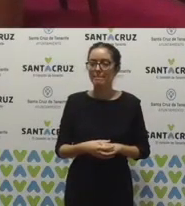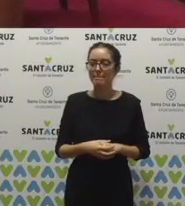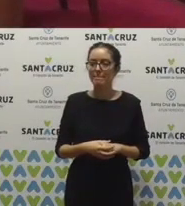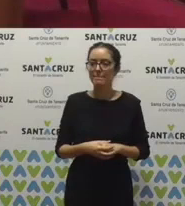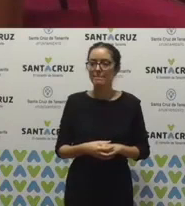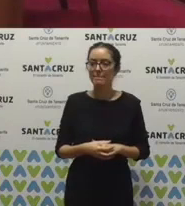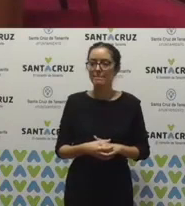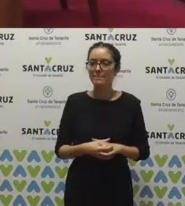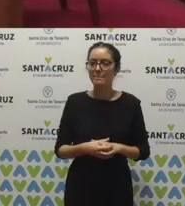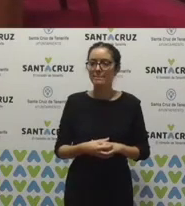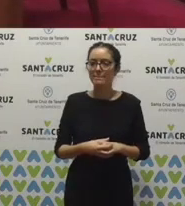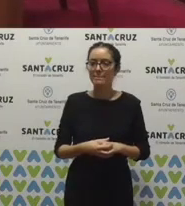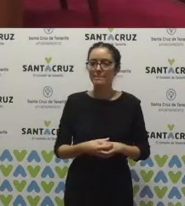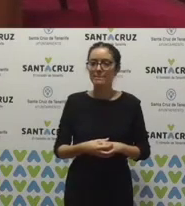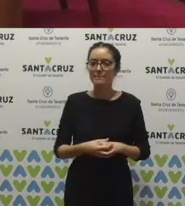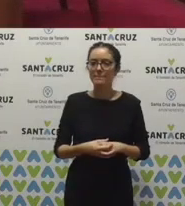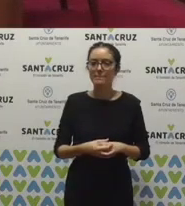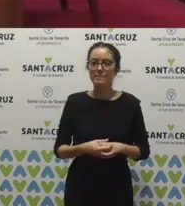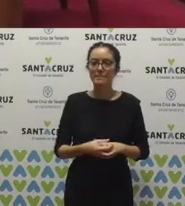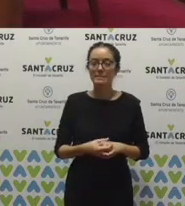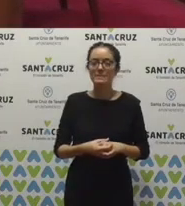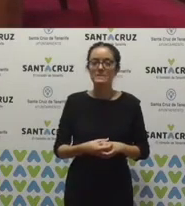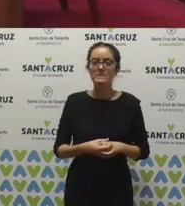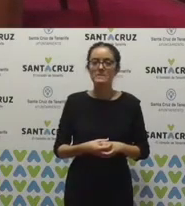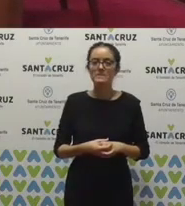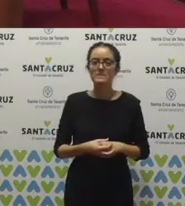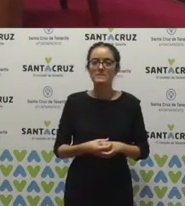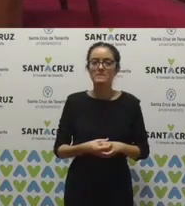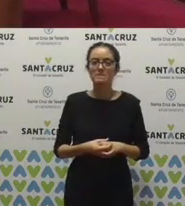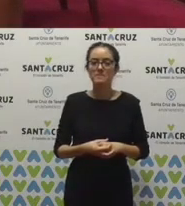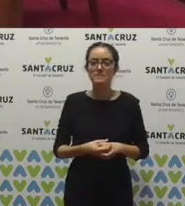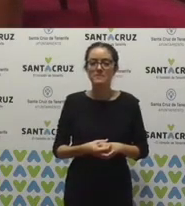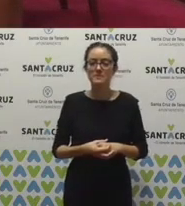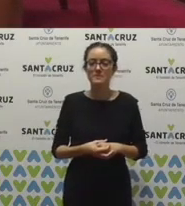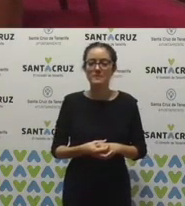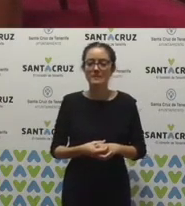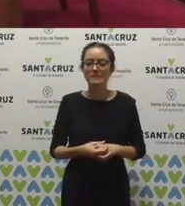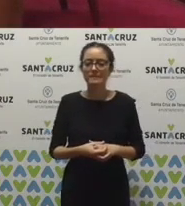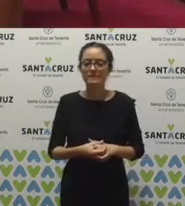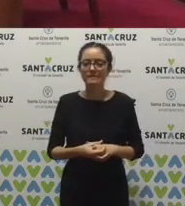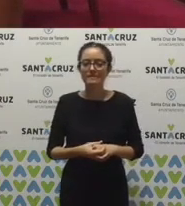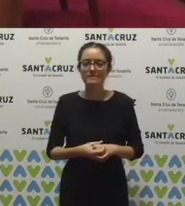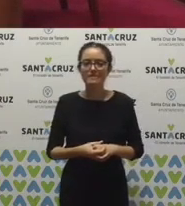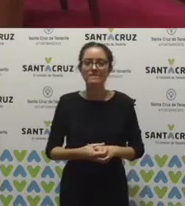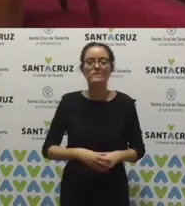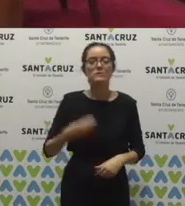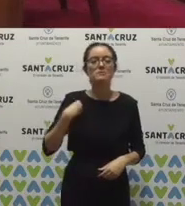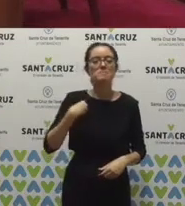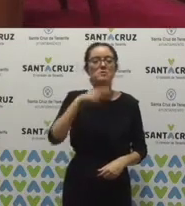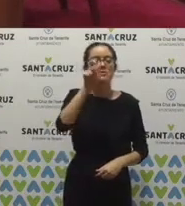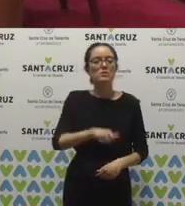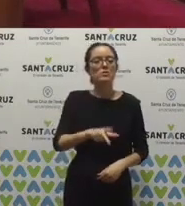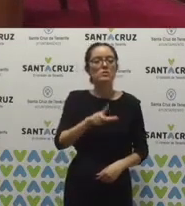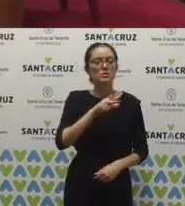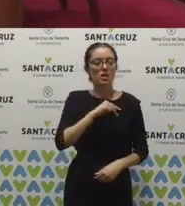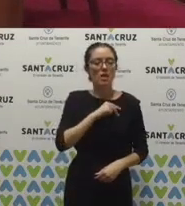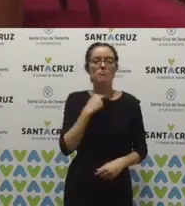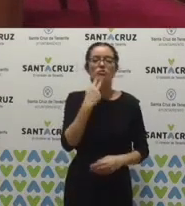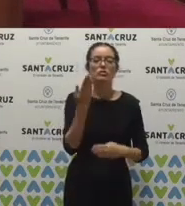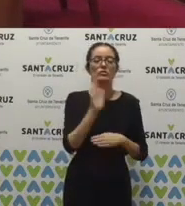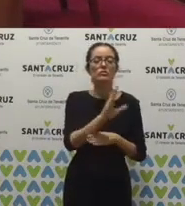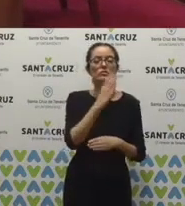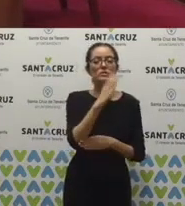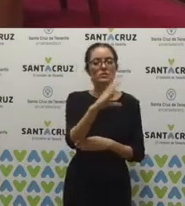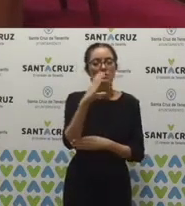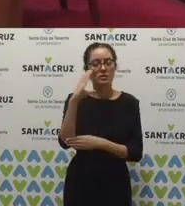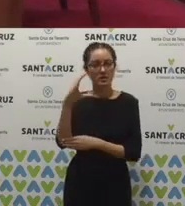y gracias alcaldesa efectivamente es cierto lo que comenta el concejal del portavoz de coalición canaria pero